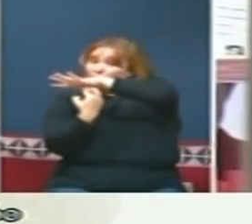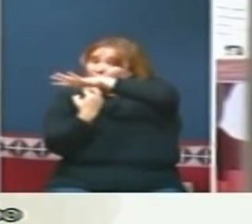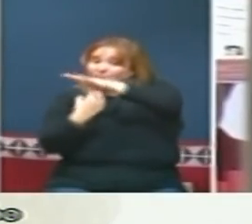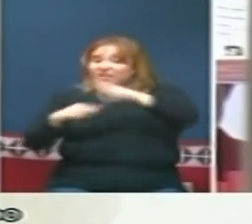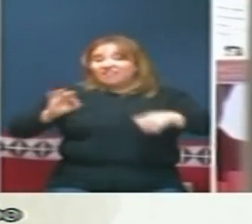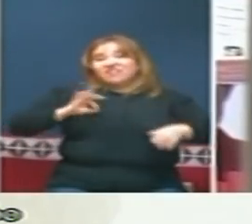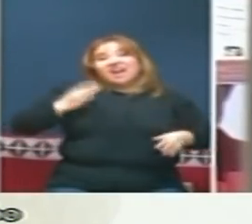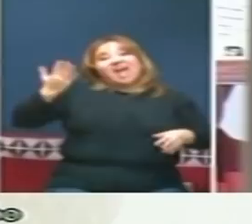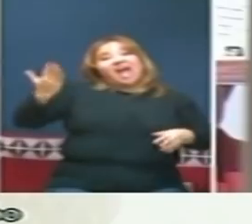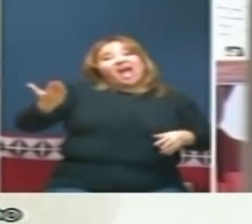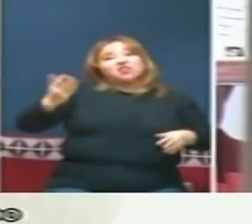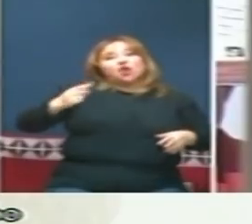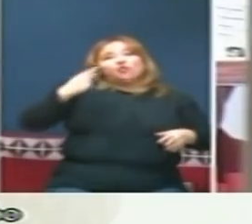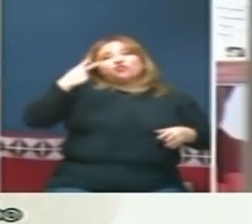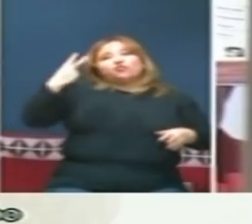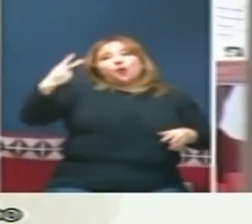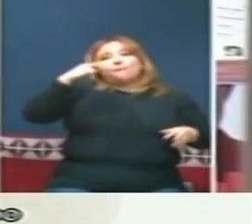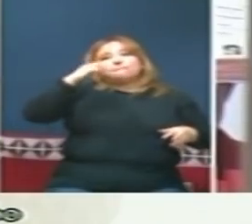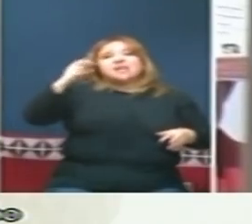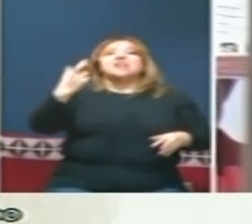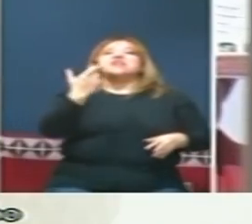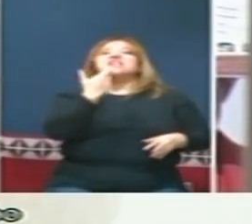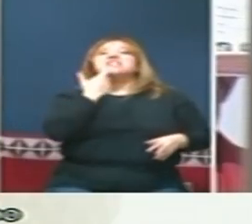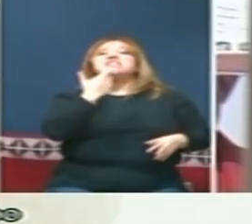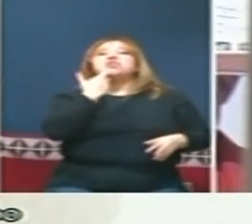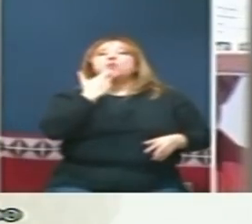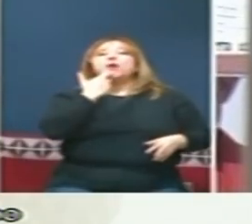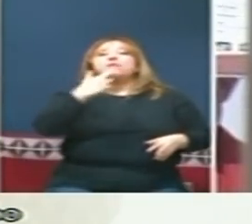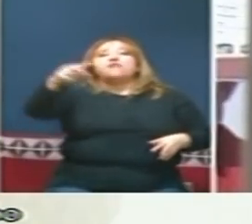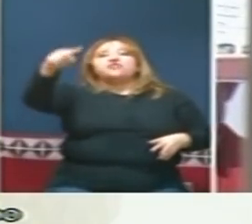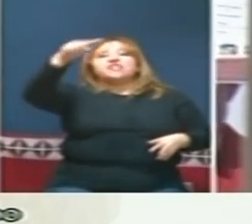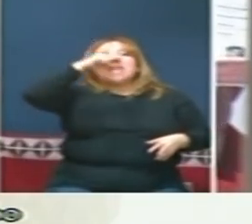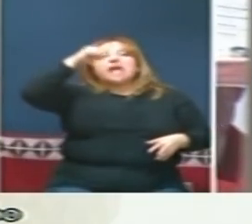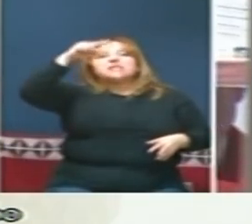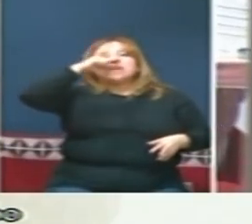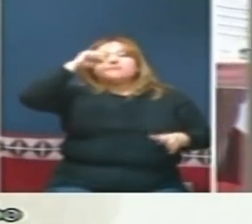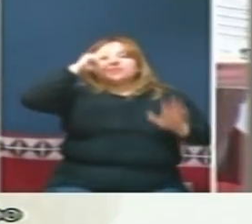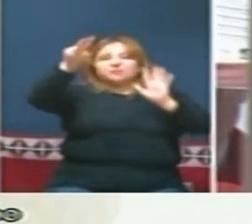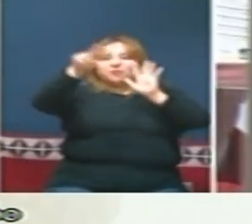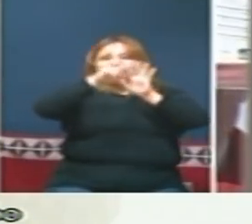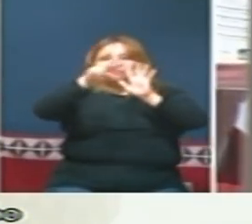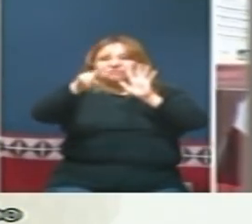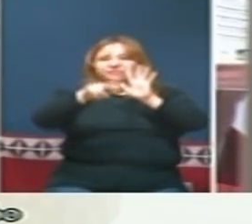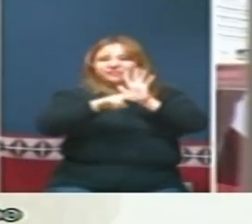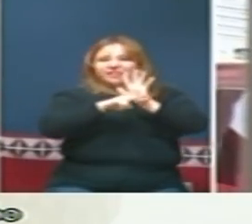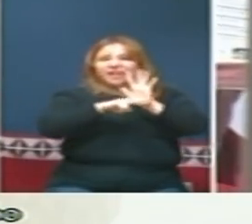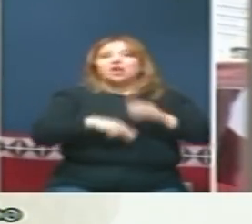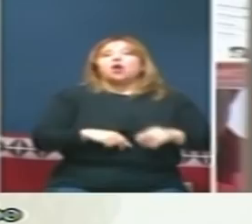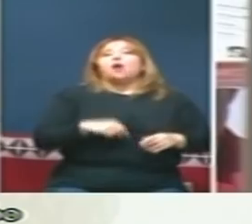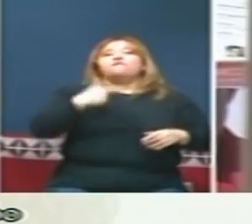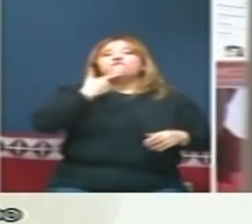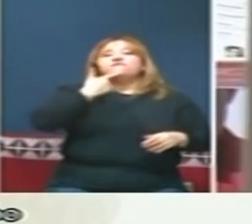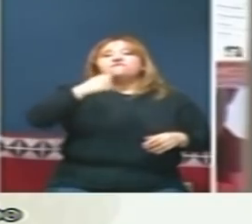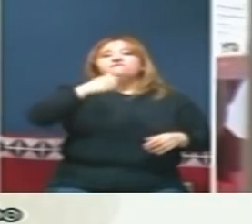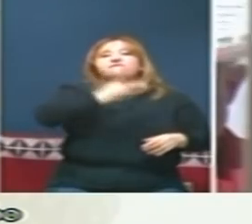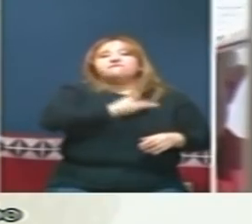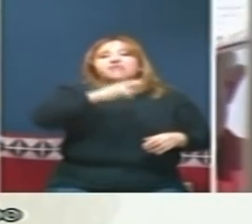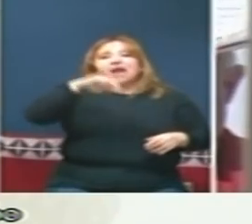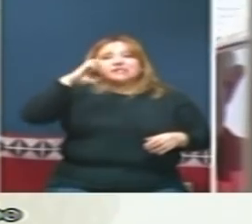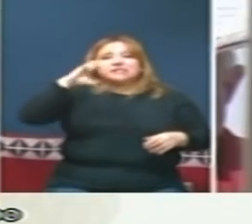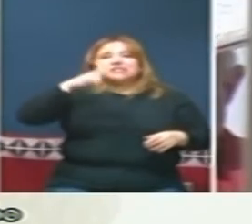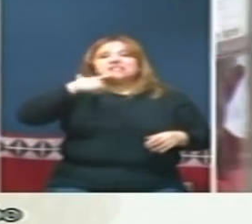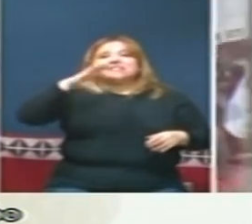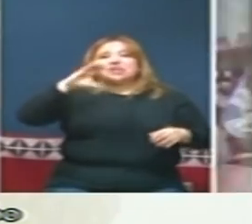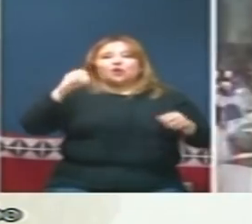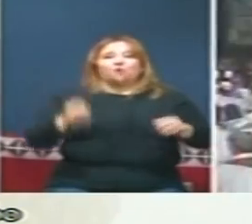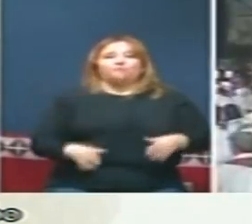del Señor 2019, séptimo de nuestro pontificado, Francisco.